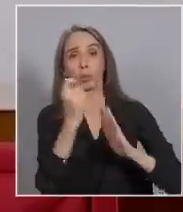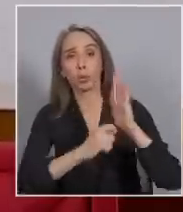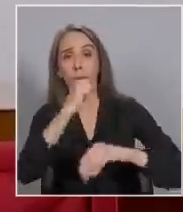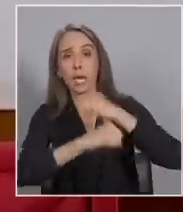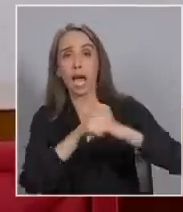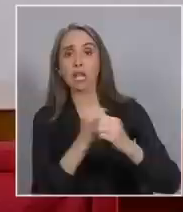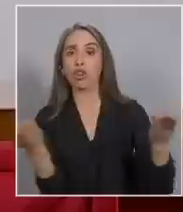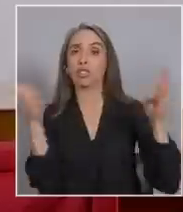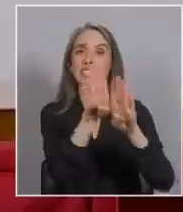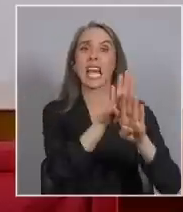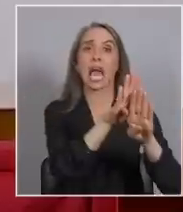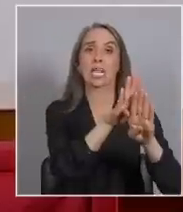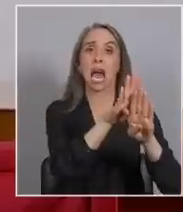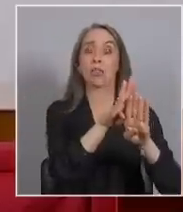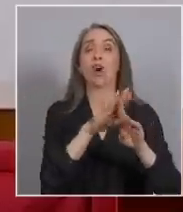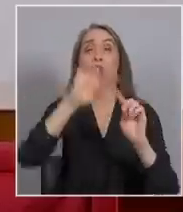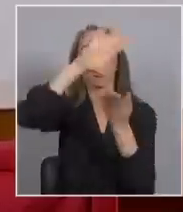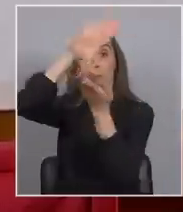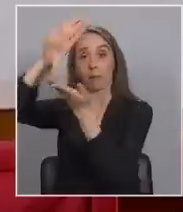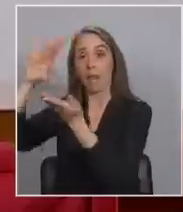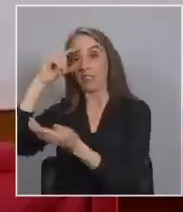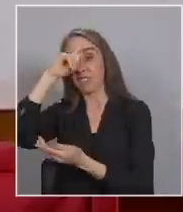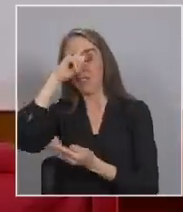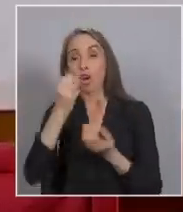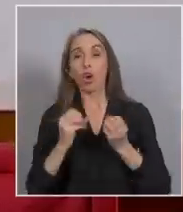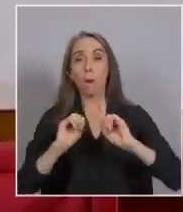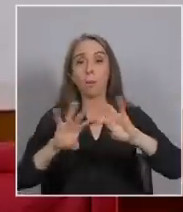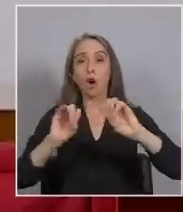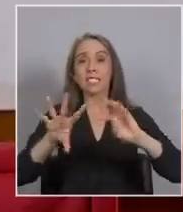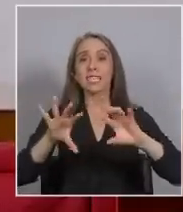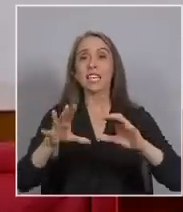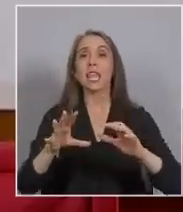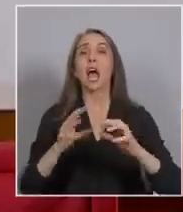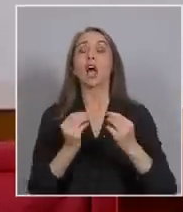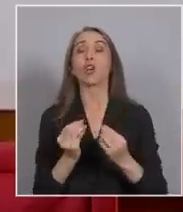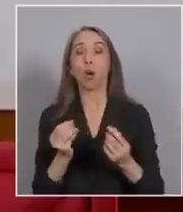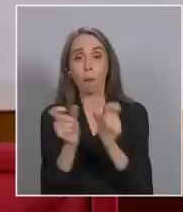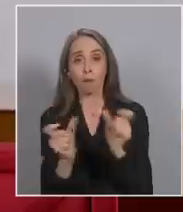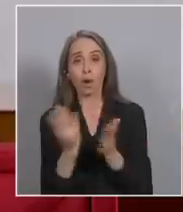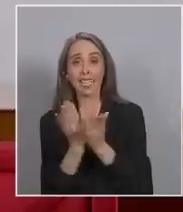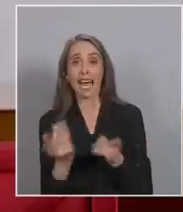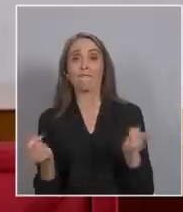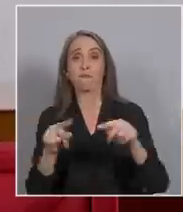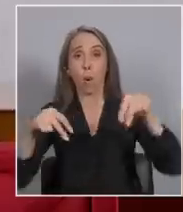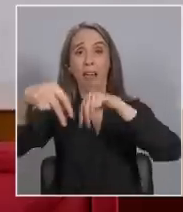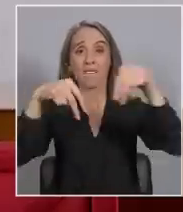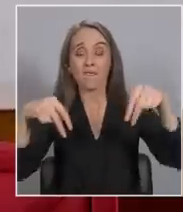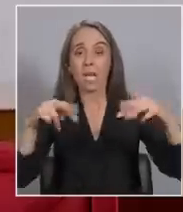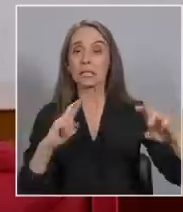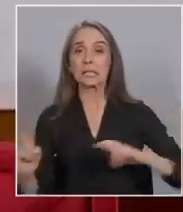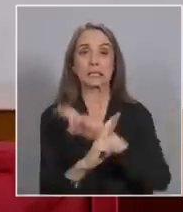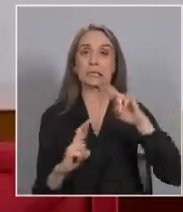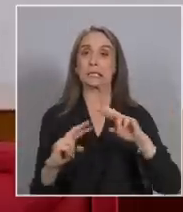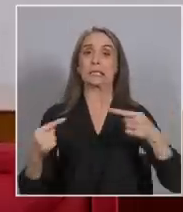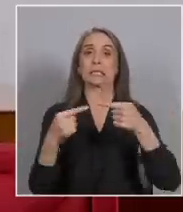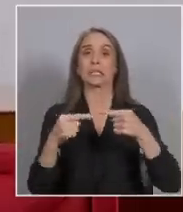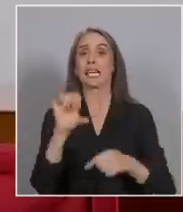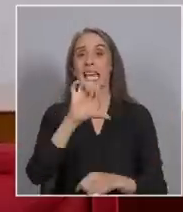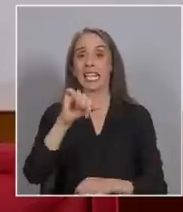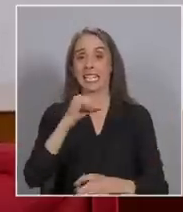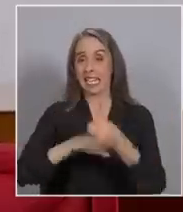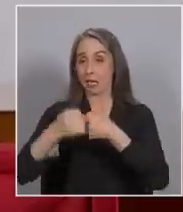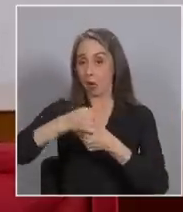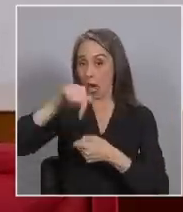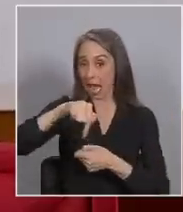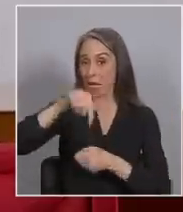En todos los países ha habido dificultades pedagógicas y de convivencia para el retorno a clases, pero en enero de este año convocamos a